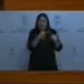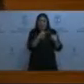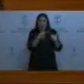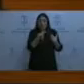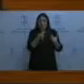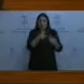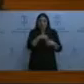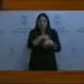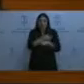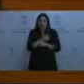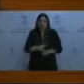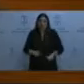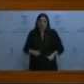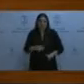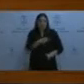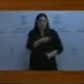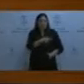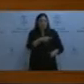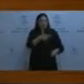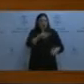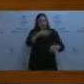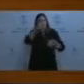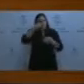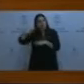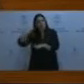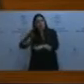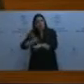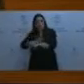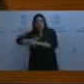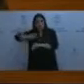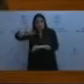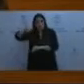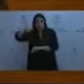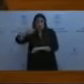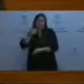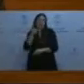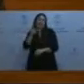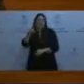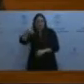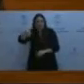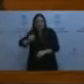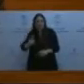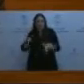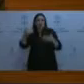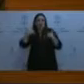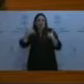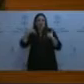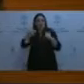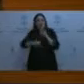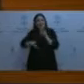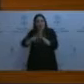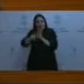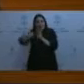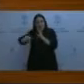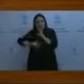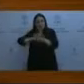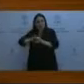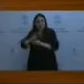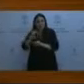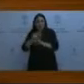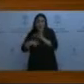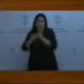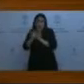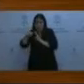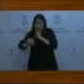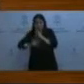otros consejeros, como ya hizo en la anterior ocasión, que también deberían aplicarse y cumplir la ley, el decreto. Porque en una